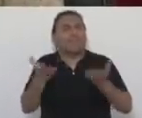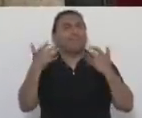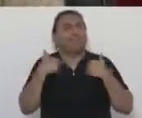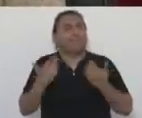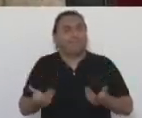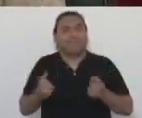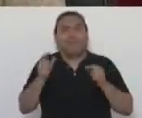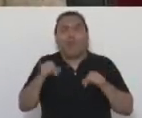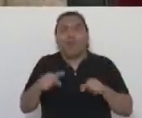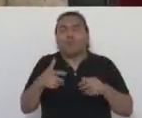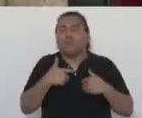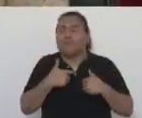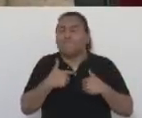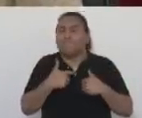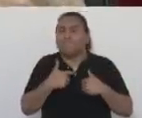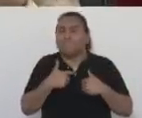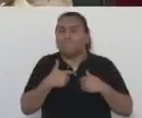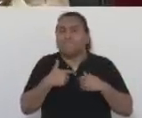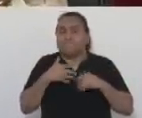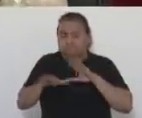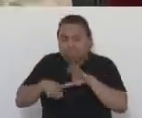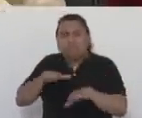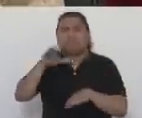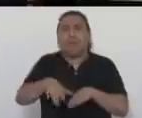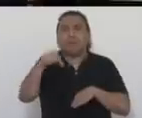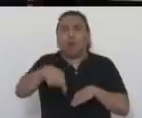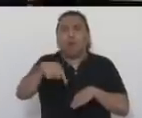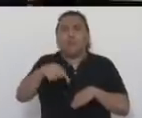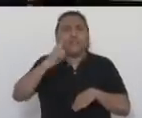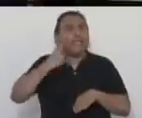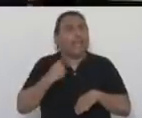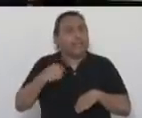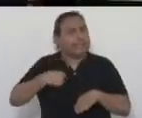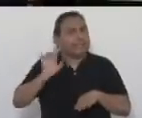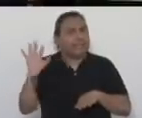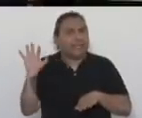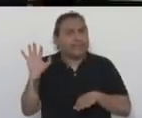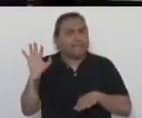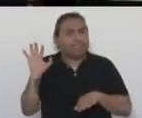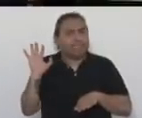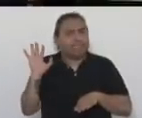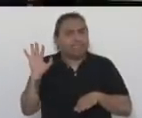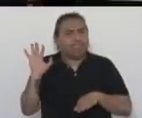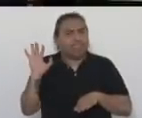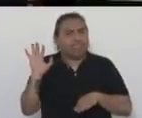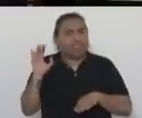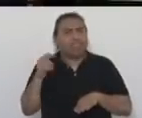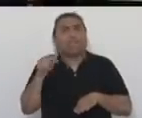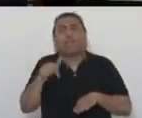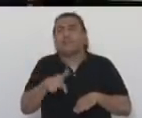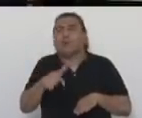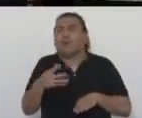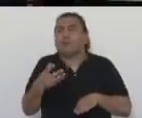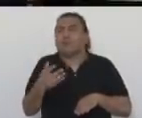este paso con tristeza, pero también sabiendo que si no dejan de hablarse y tender puentes, si son honestos con los